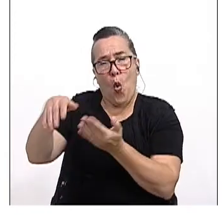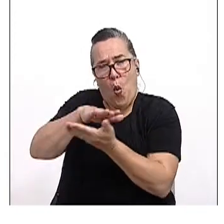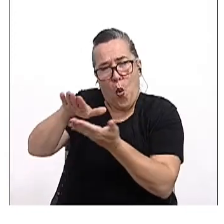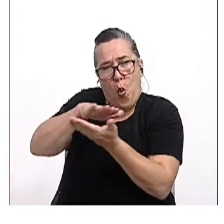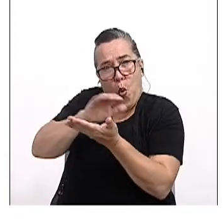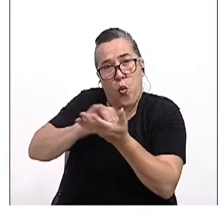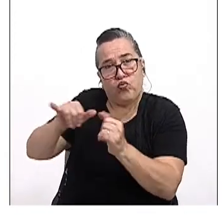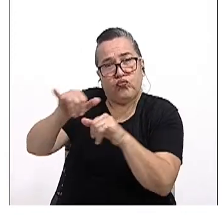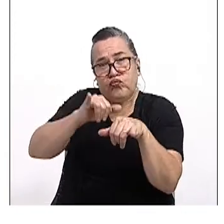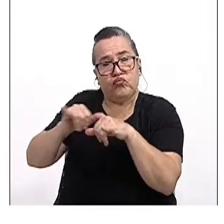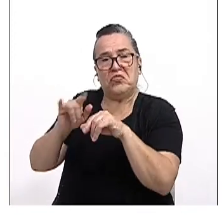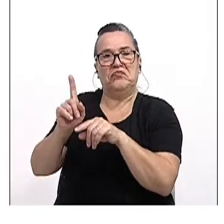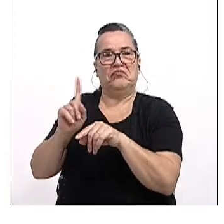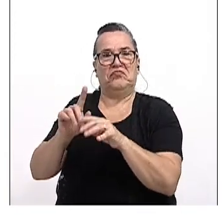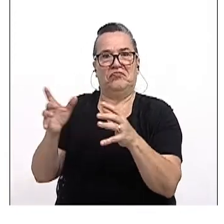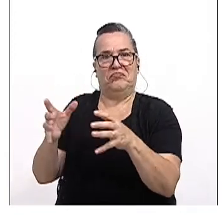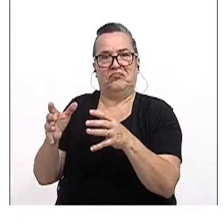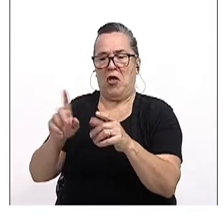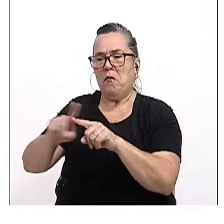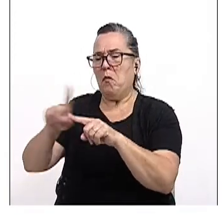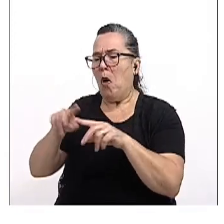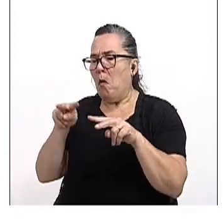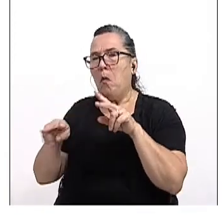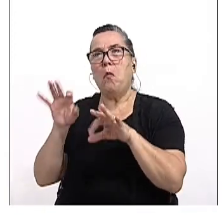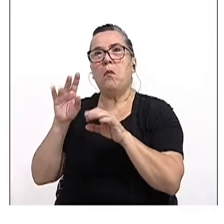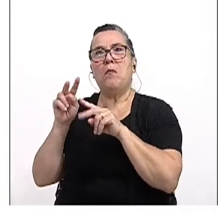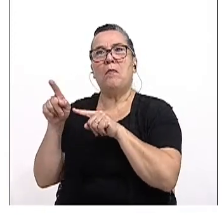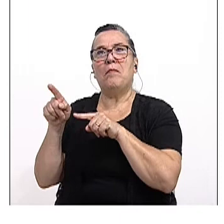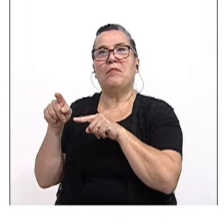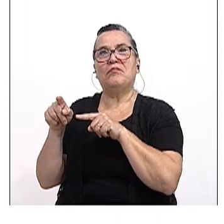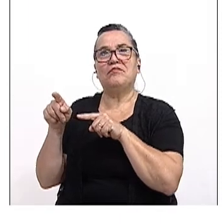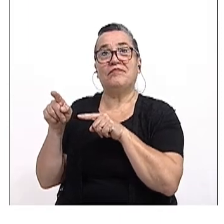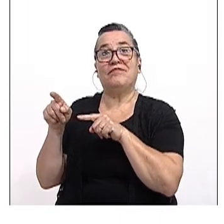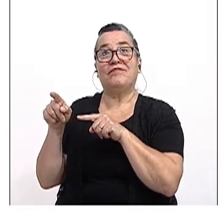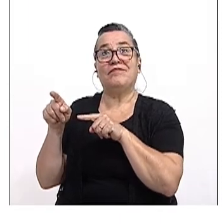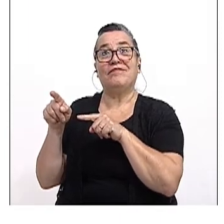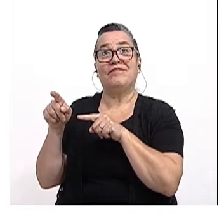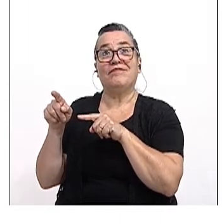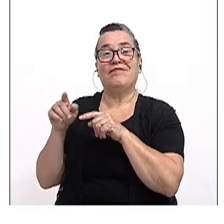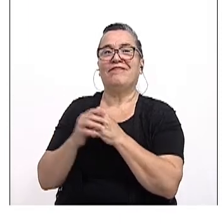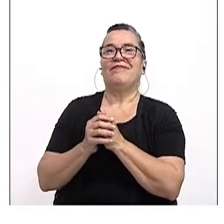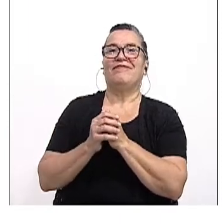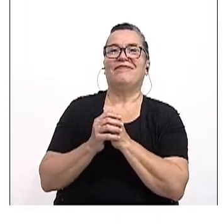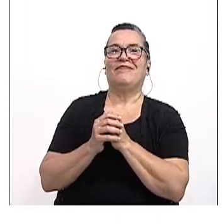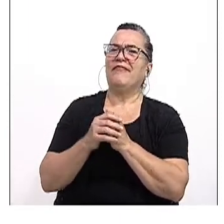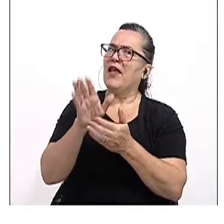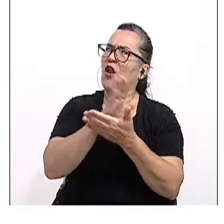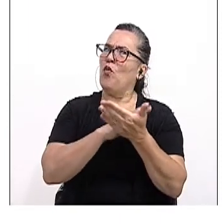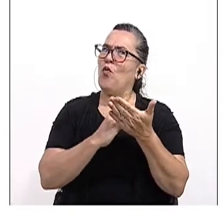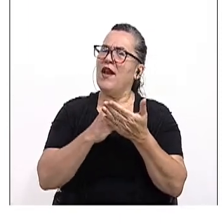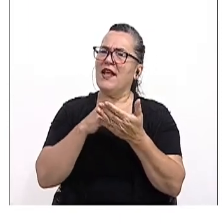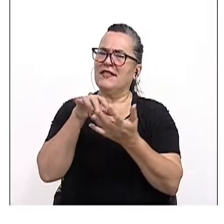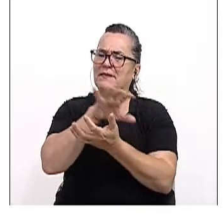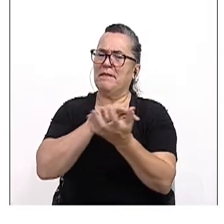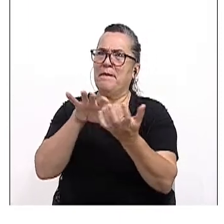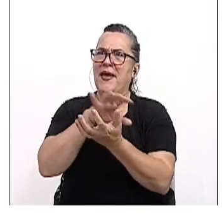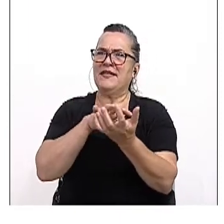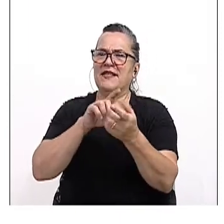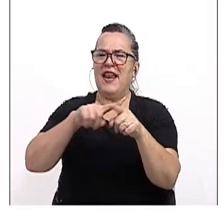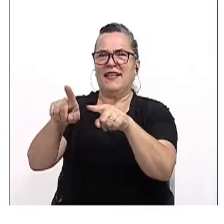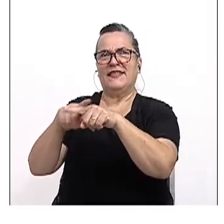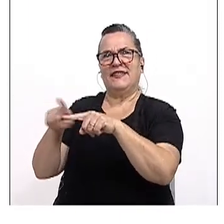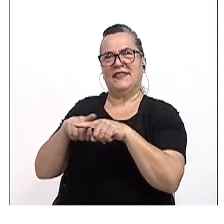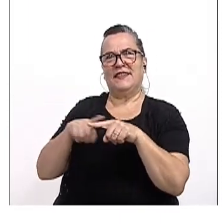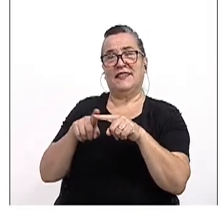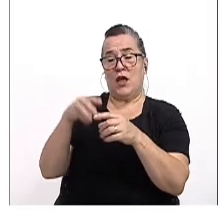regular. En algunas de estas mezclas heterogéneas,